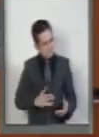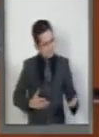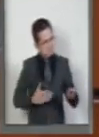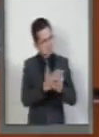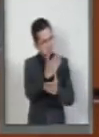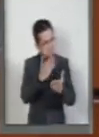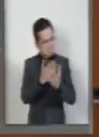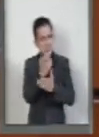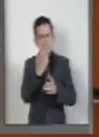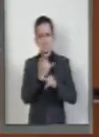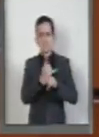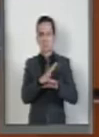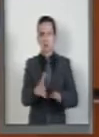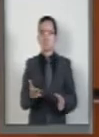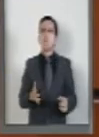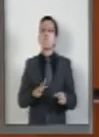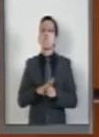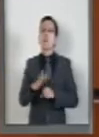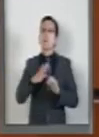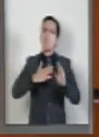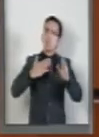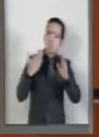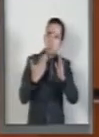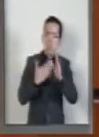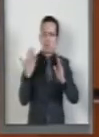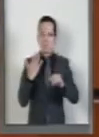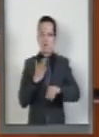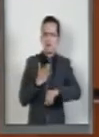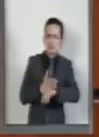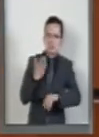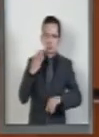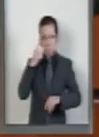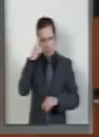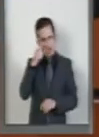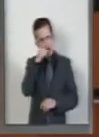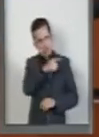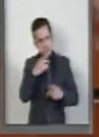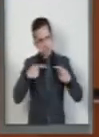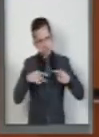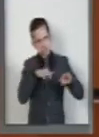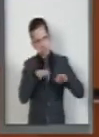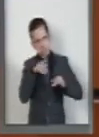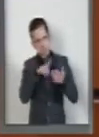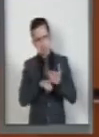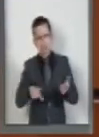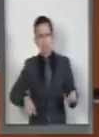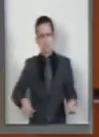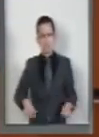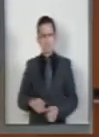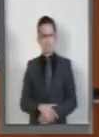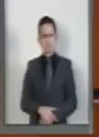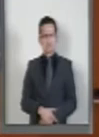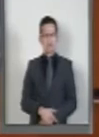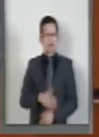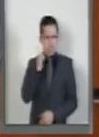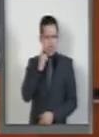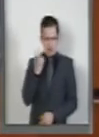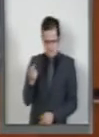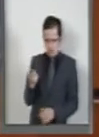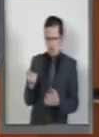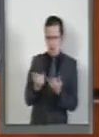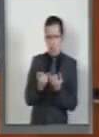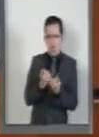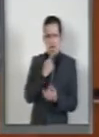las sanciones de que hayan sido objeto los servidores públicos, ojalá te hubiera contemplado, porque tampoco